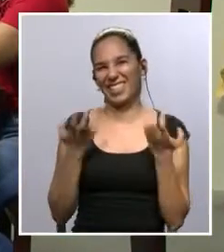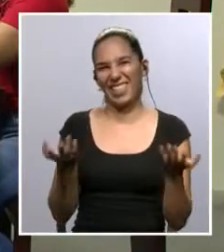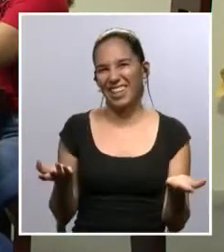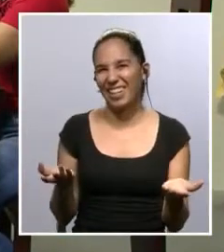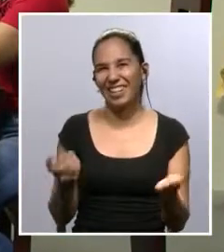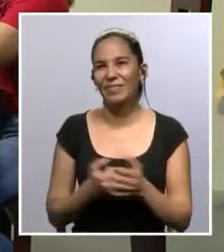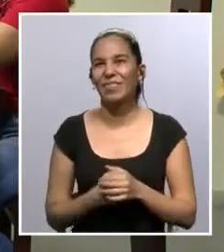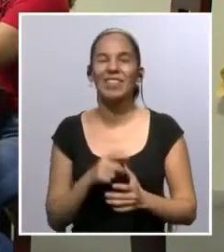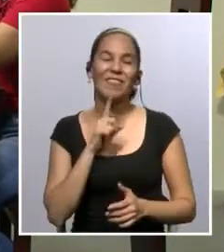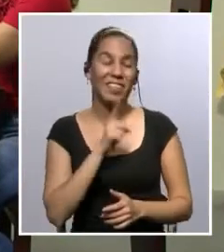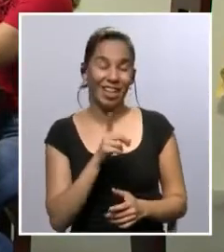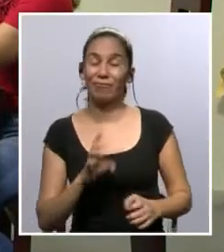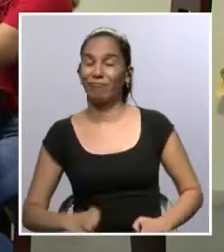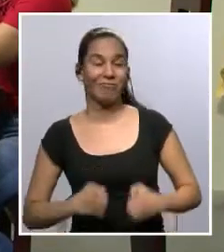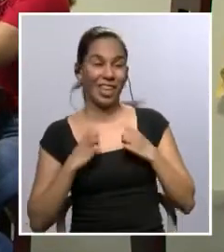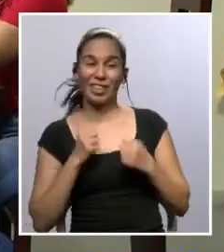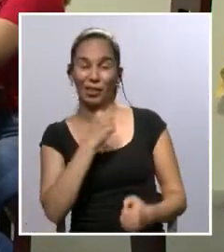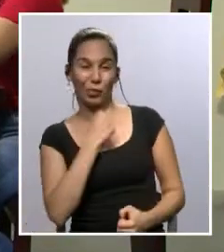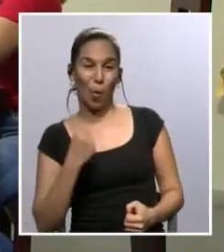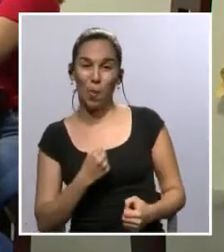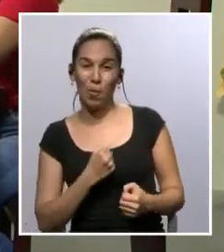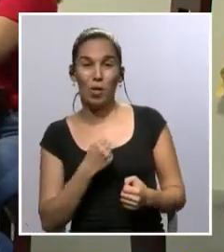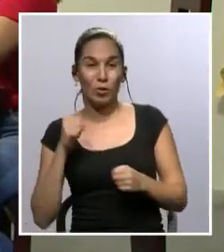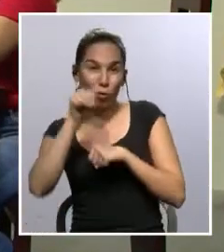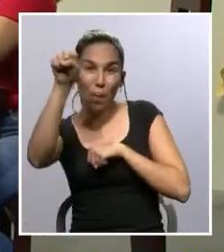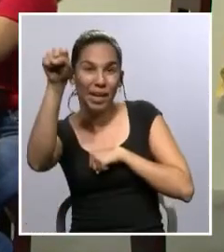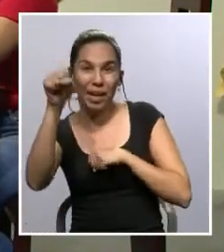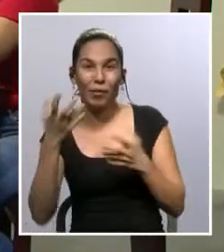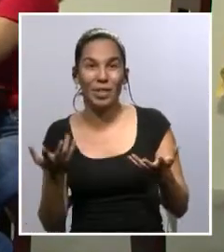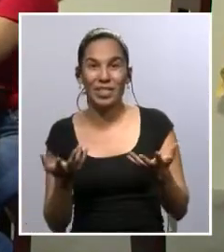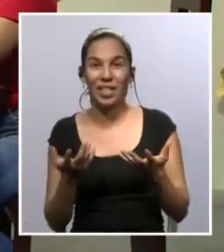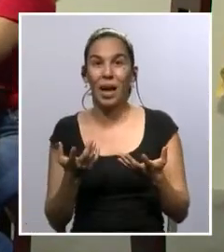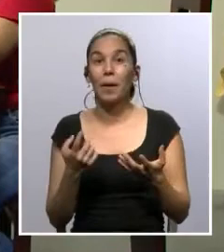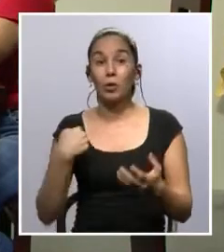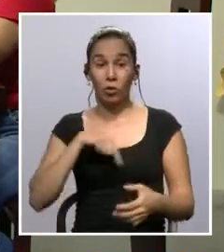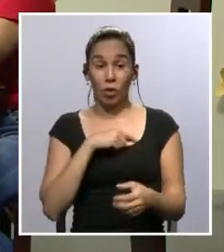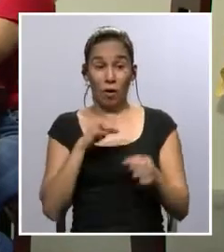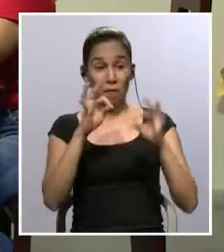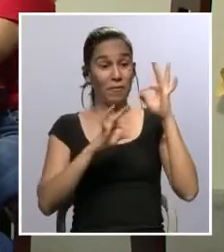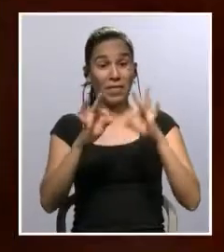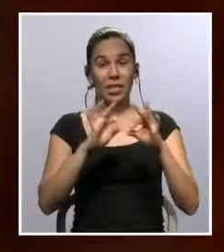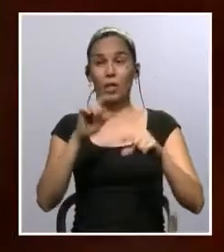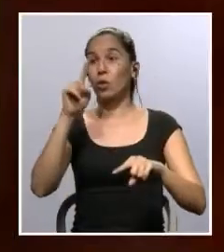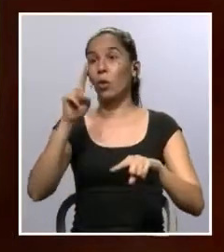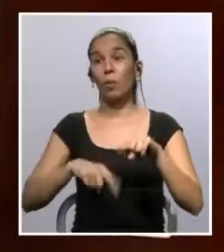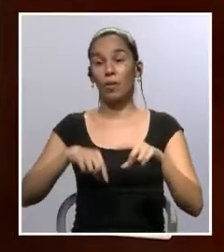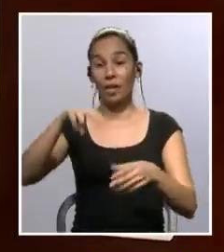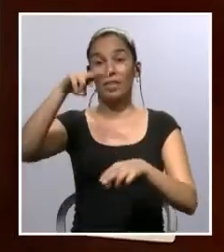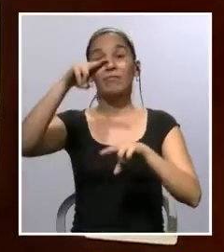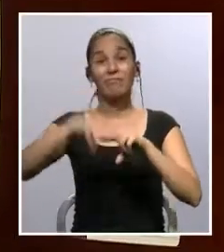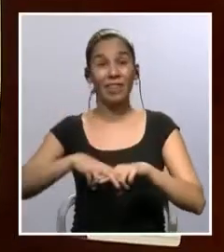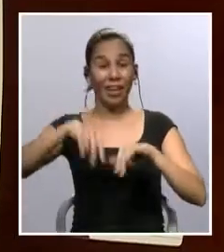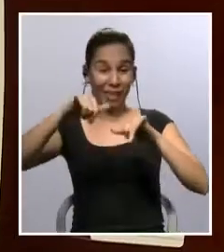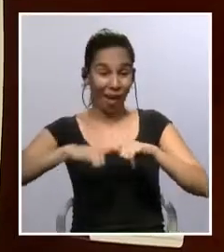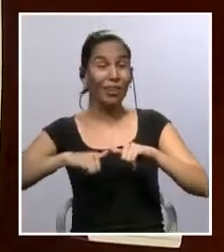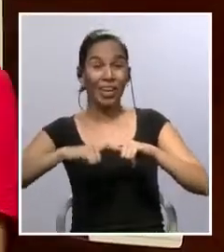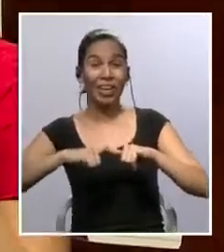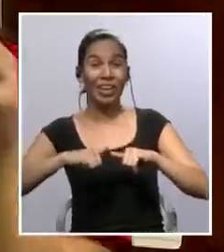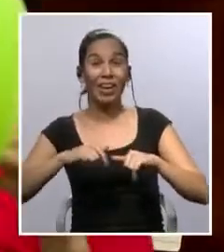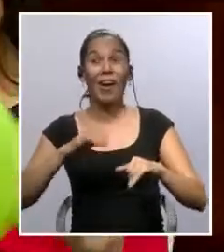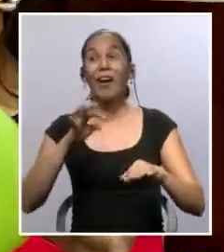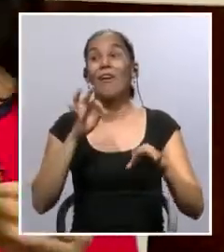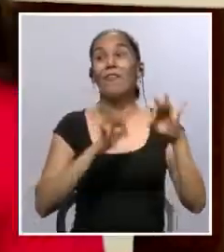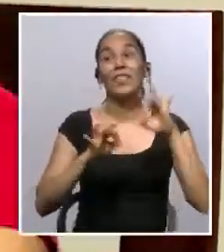habría superhéroes. Bien. Bueno, y sin física tampoco nosotros podríamos estar acá sentados. Exactamente, ¿verdad? Sin física